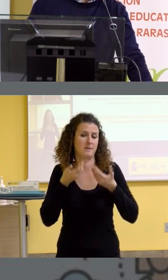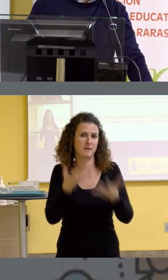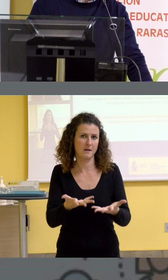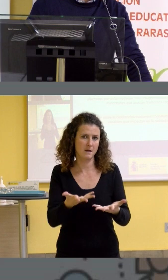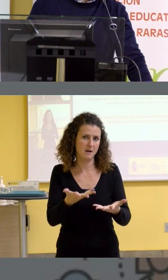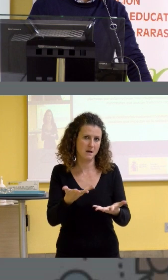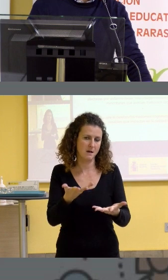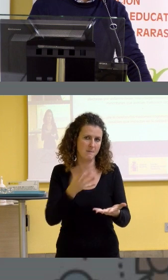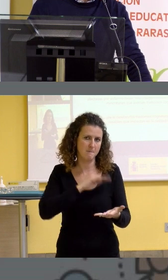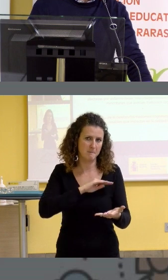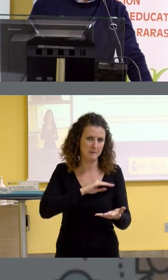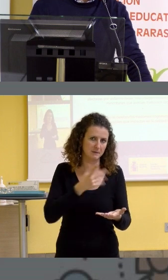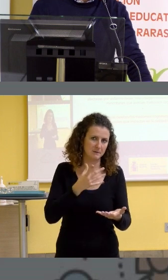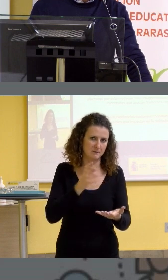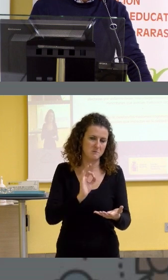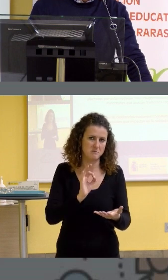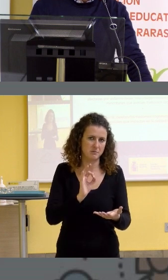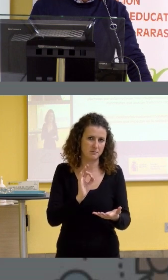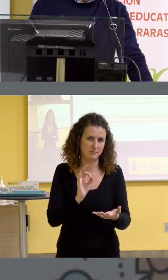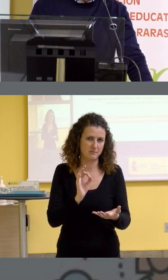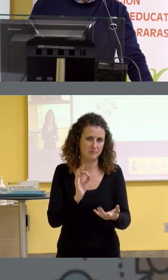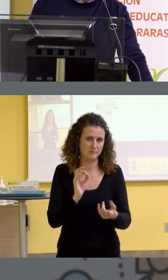pretenden afirmar que aporta.